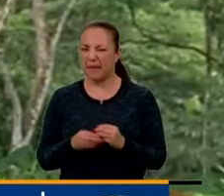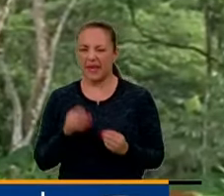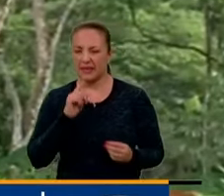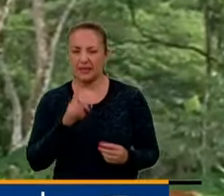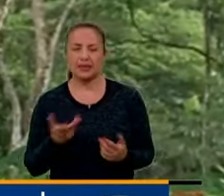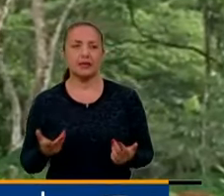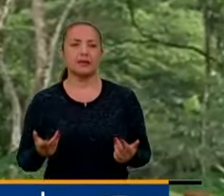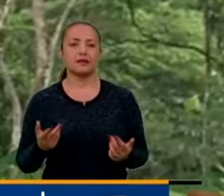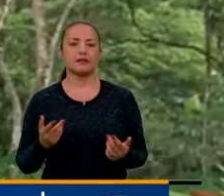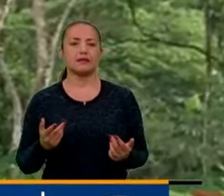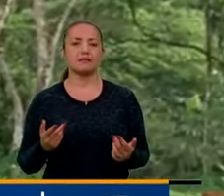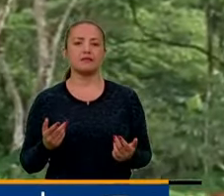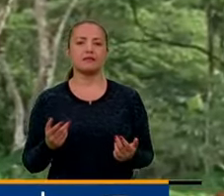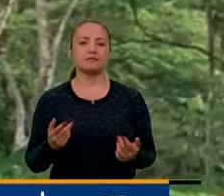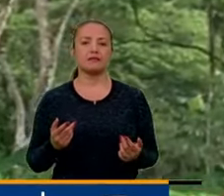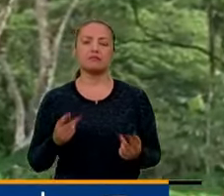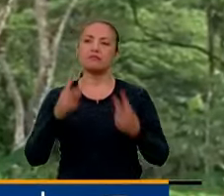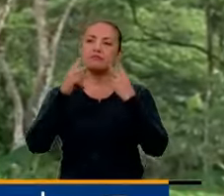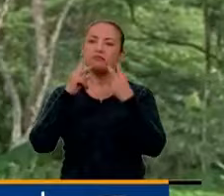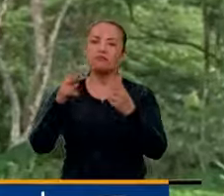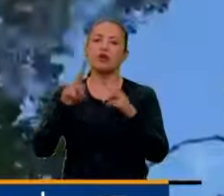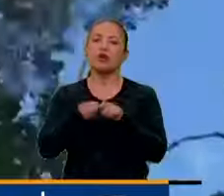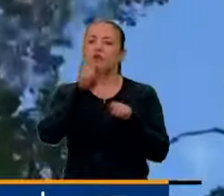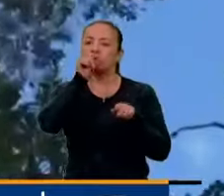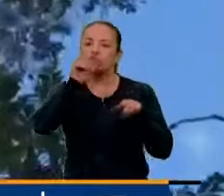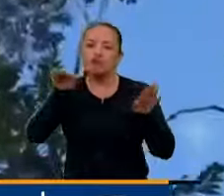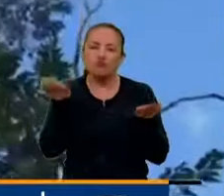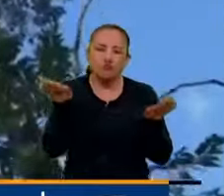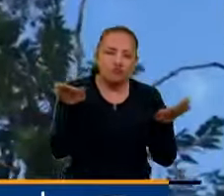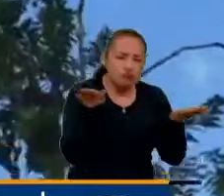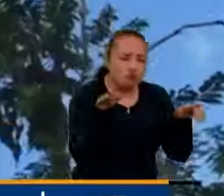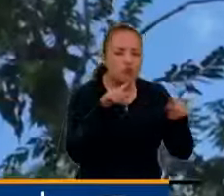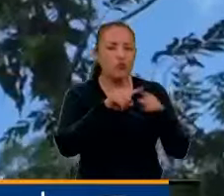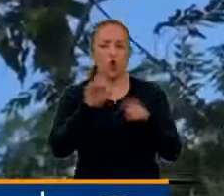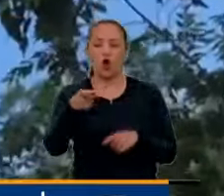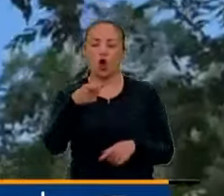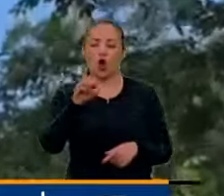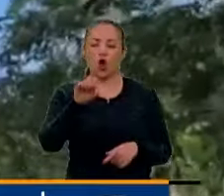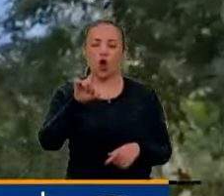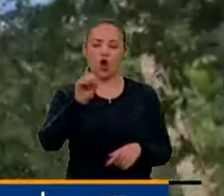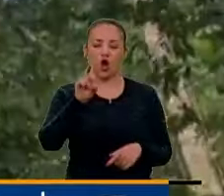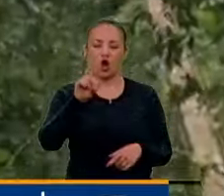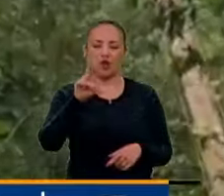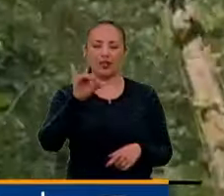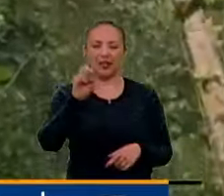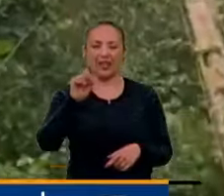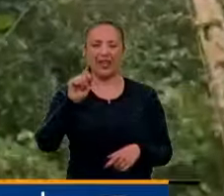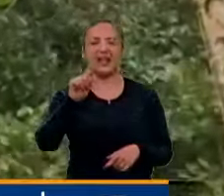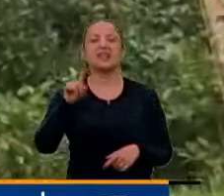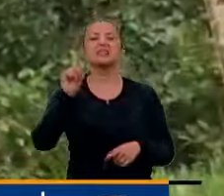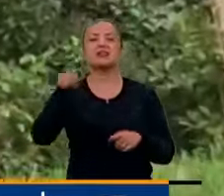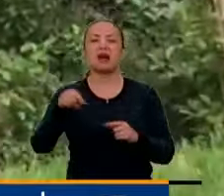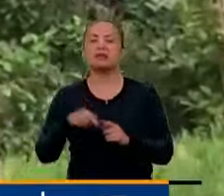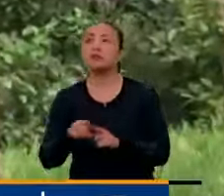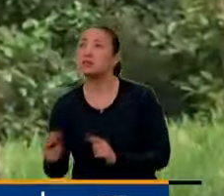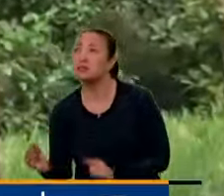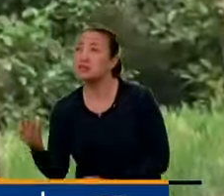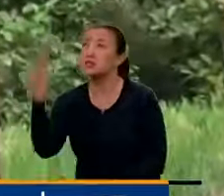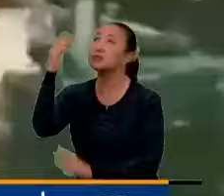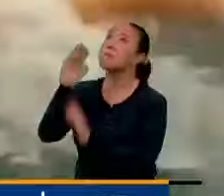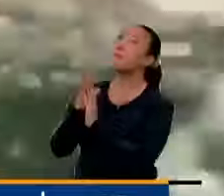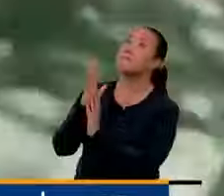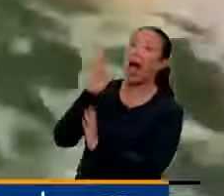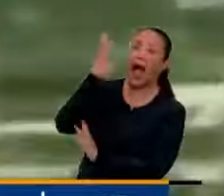Se vieron unas golondrinas, también unos árboles muy grandes, el sendero se veía muy